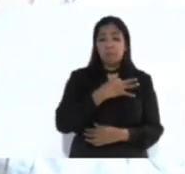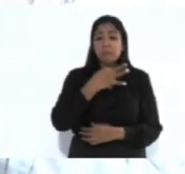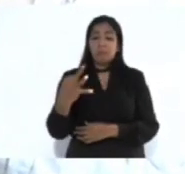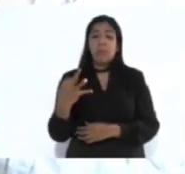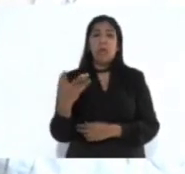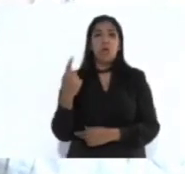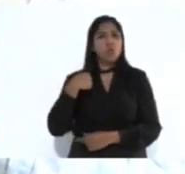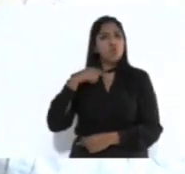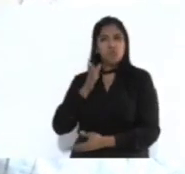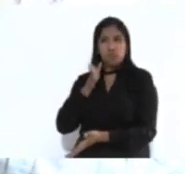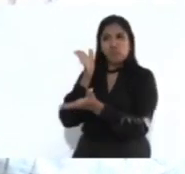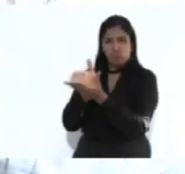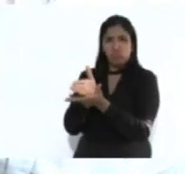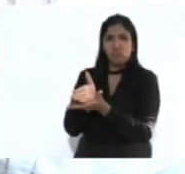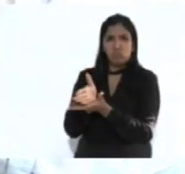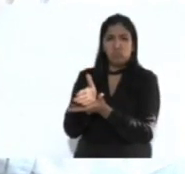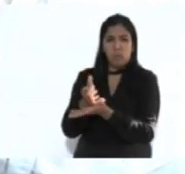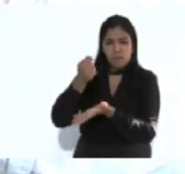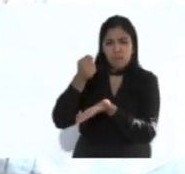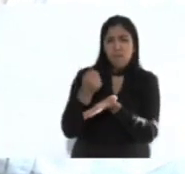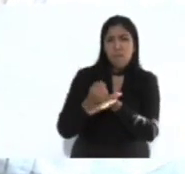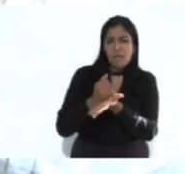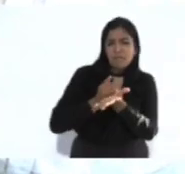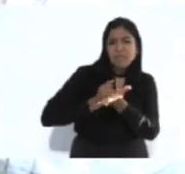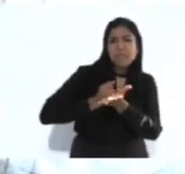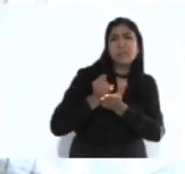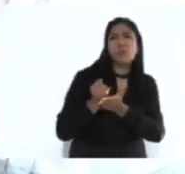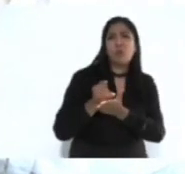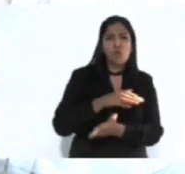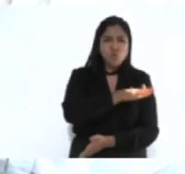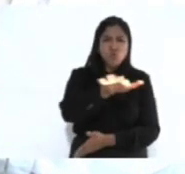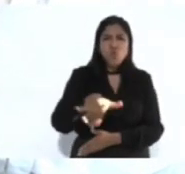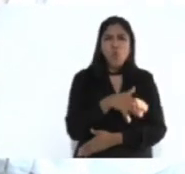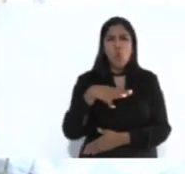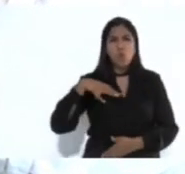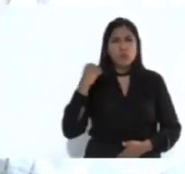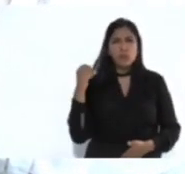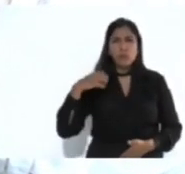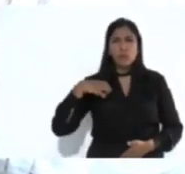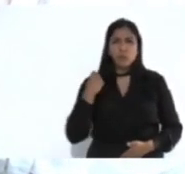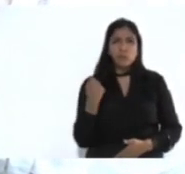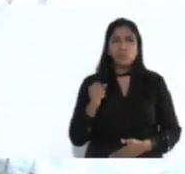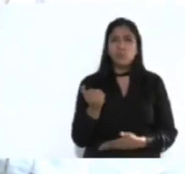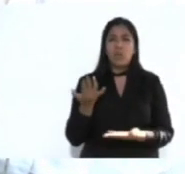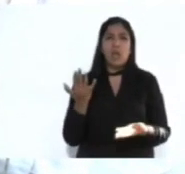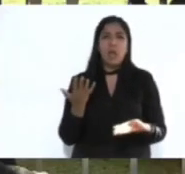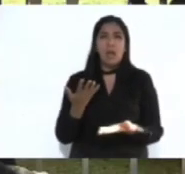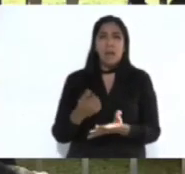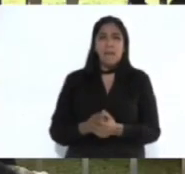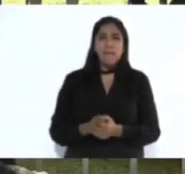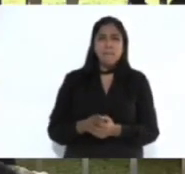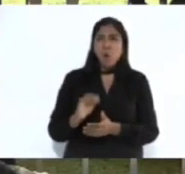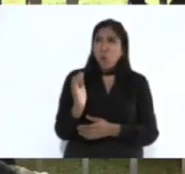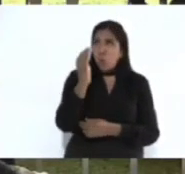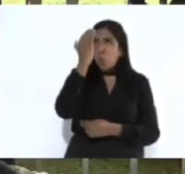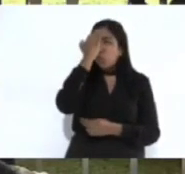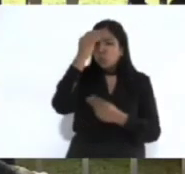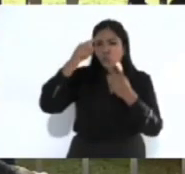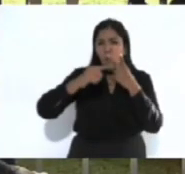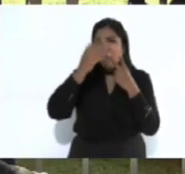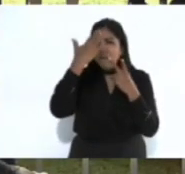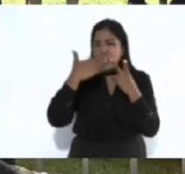decidida. Pondremos todo nuestro esfuerzo, dedicación y conocimientos